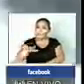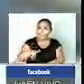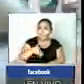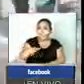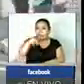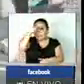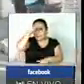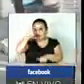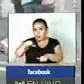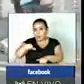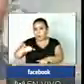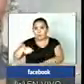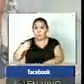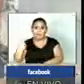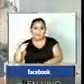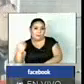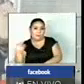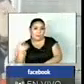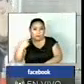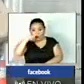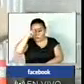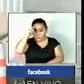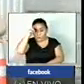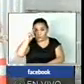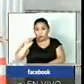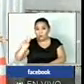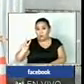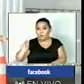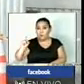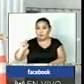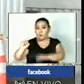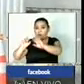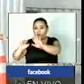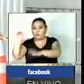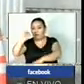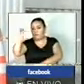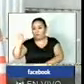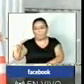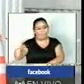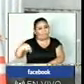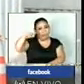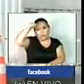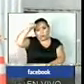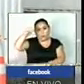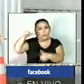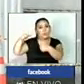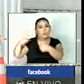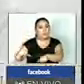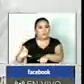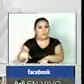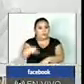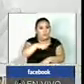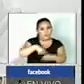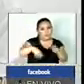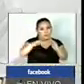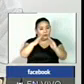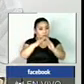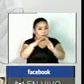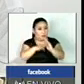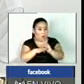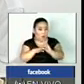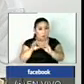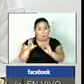menos necesito trabajar. Y apenas 2.8% manifiestan no estar de acuerdo, no